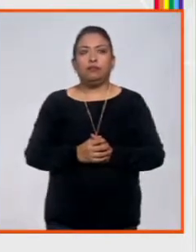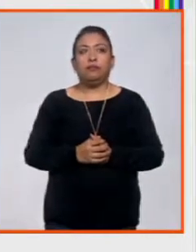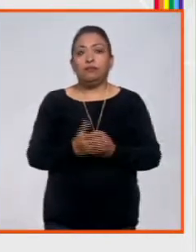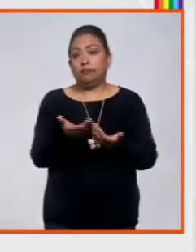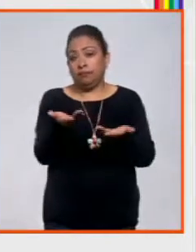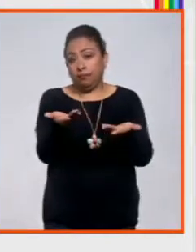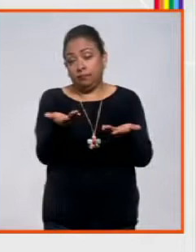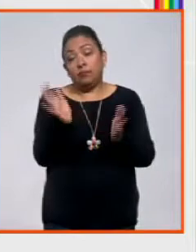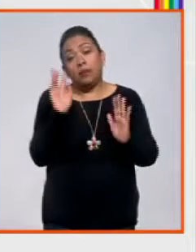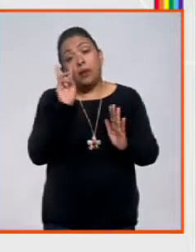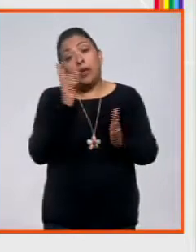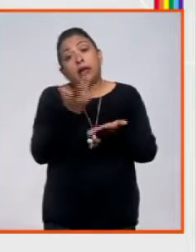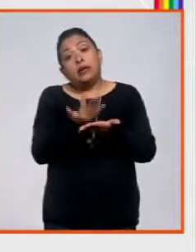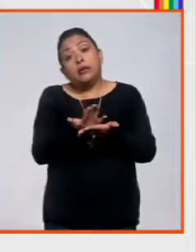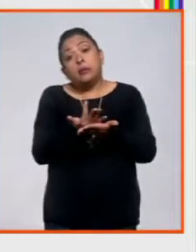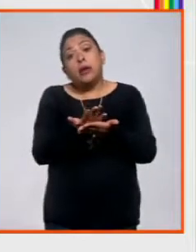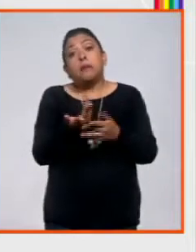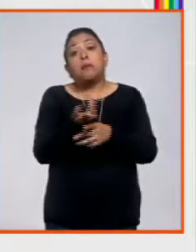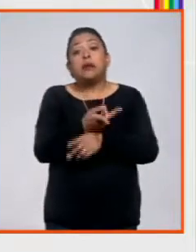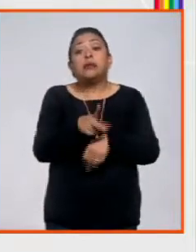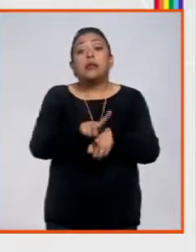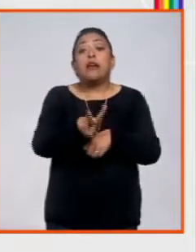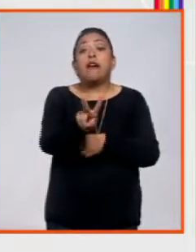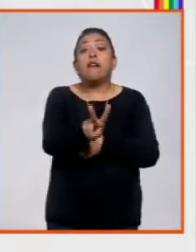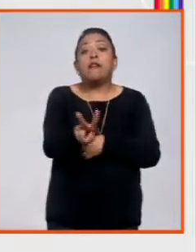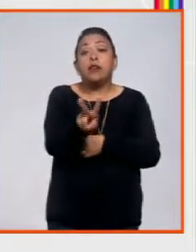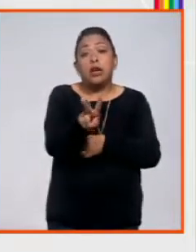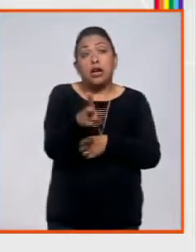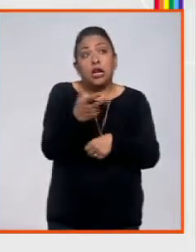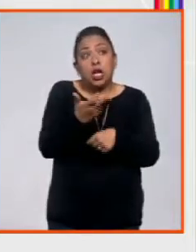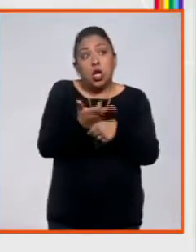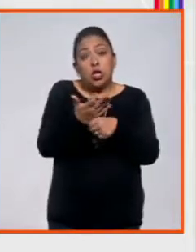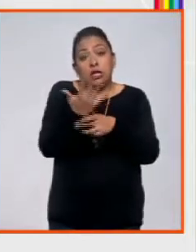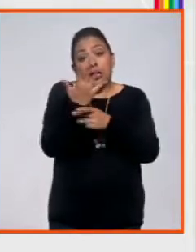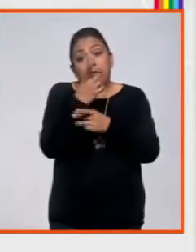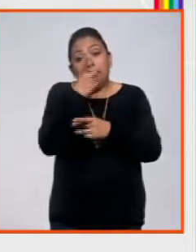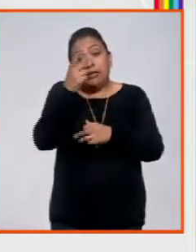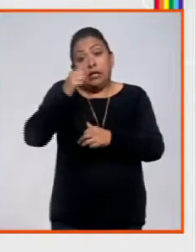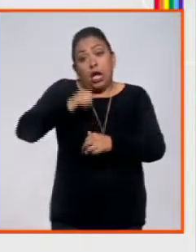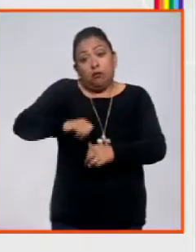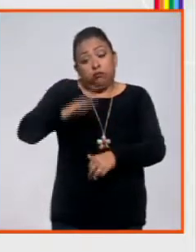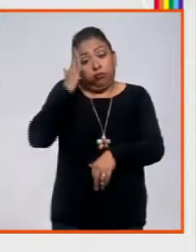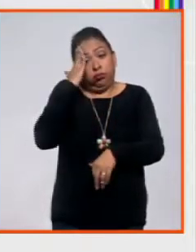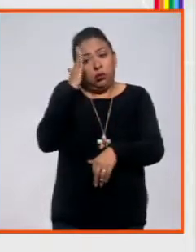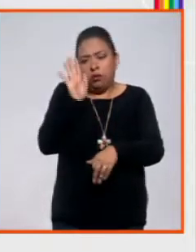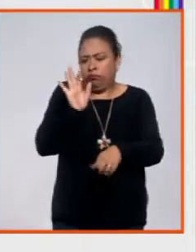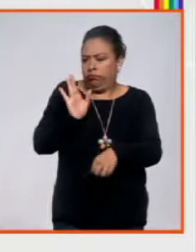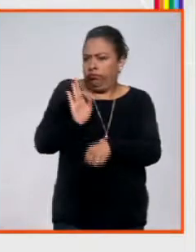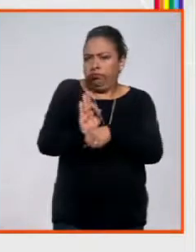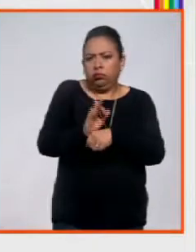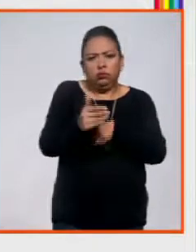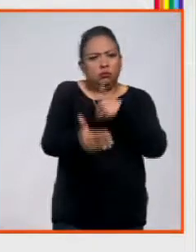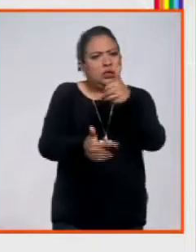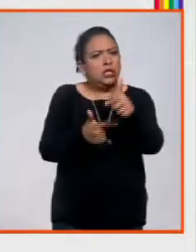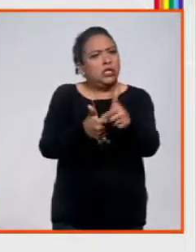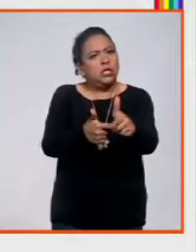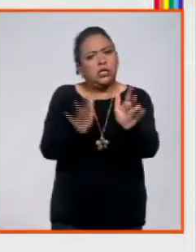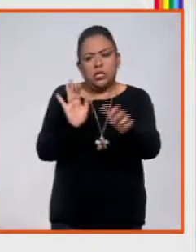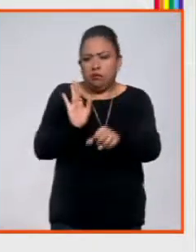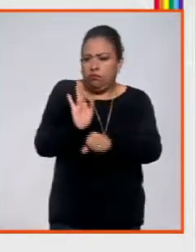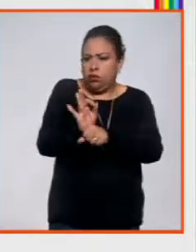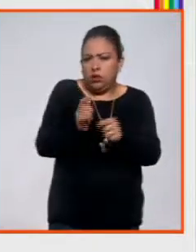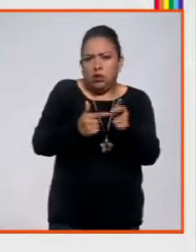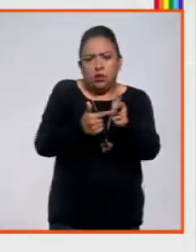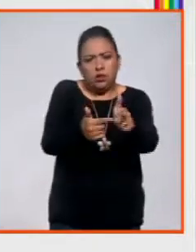hasta esperar a lo que suceda el viernes por lo pronto lo que dicen las autoridades garantizado la continuidad garantizada la